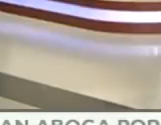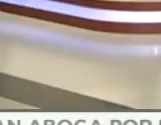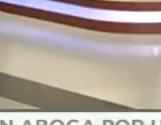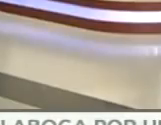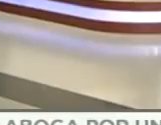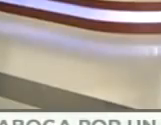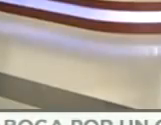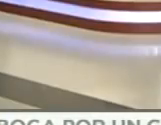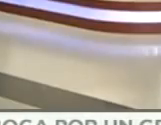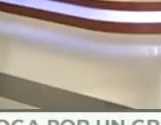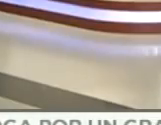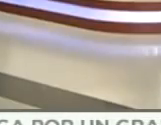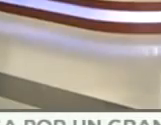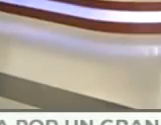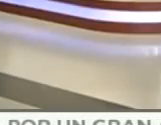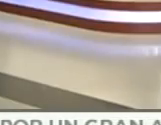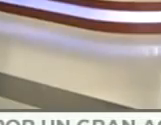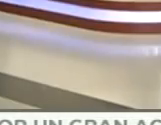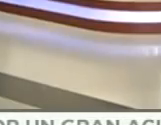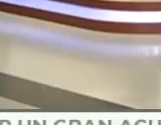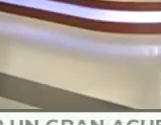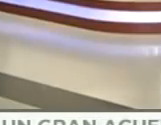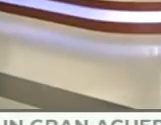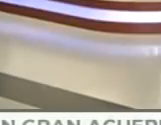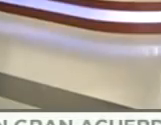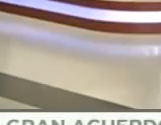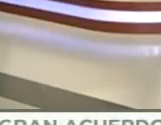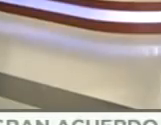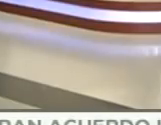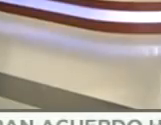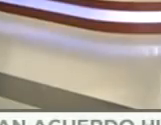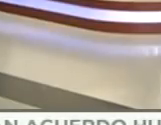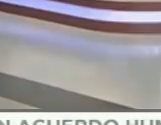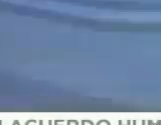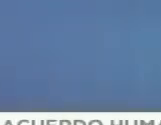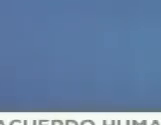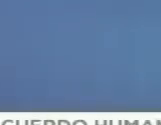A esta hora, información de último minuto en el Palacio de Miraflores. Lo escuchamos.